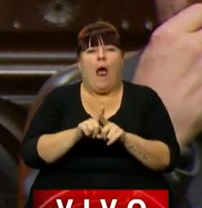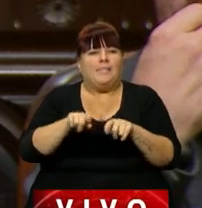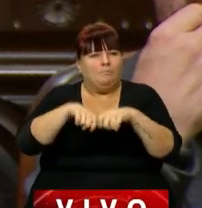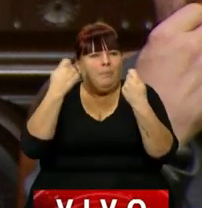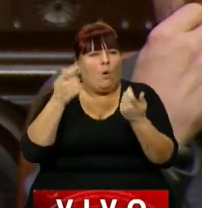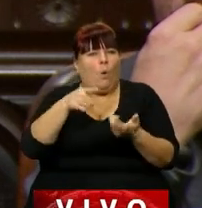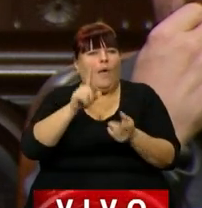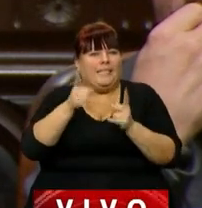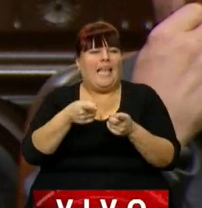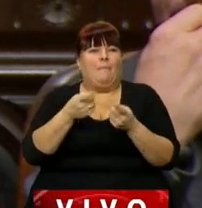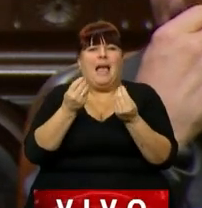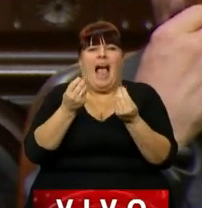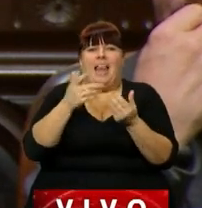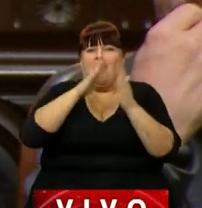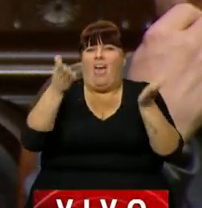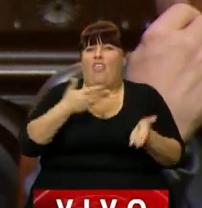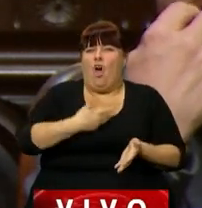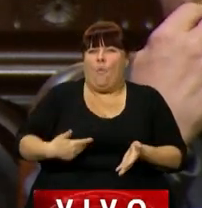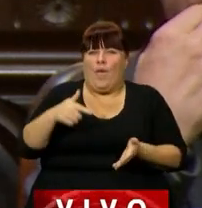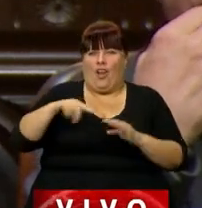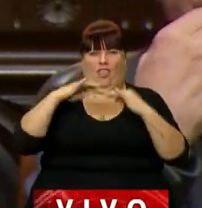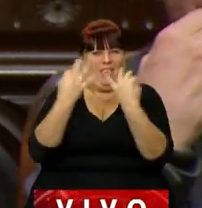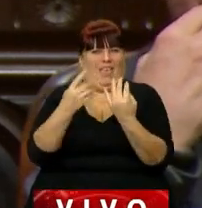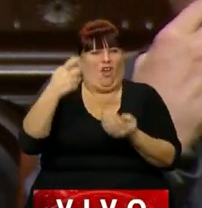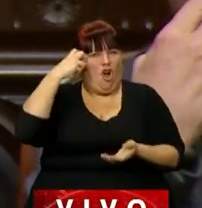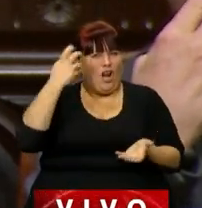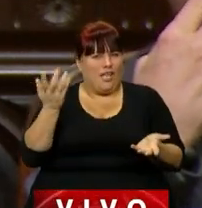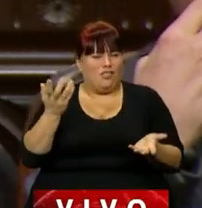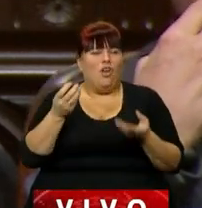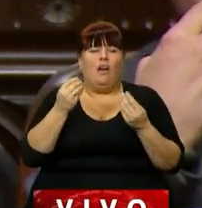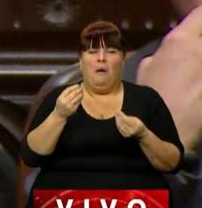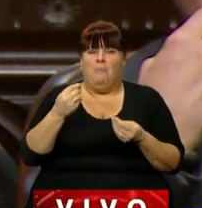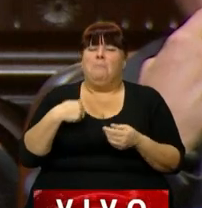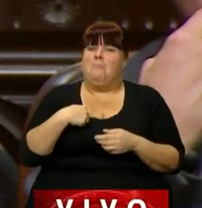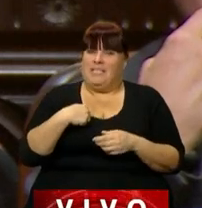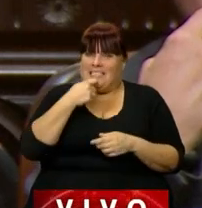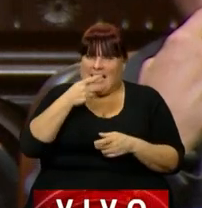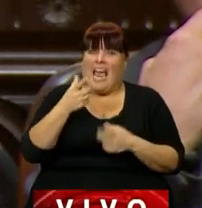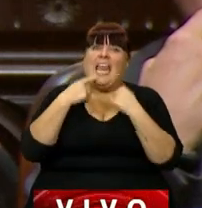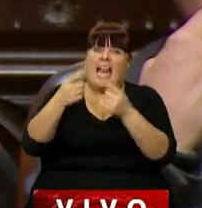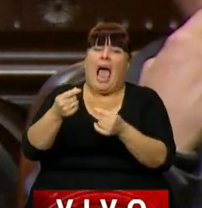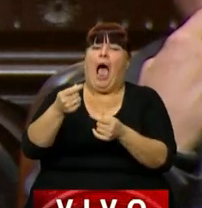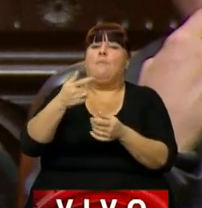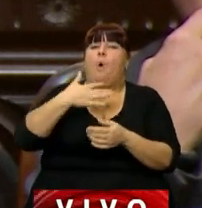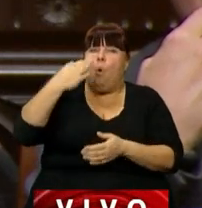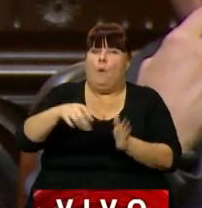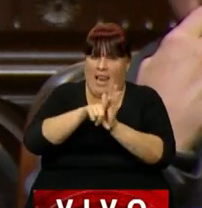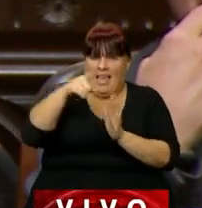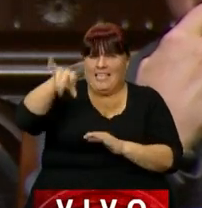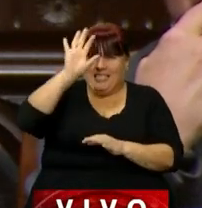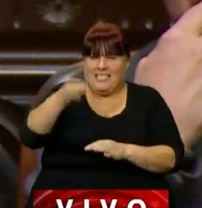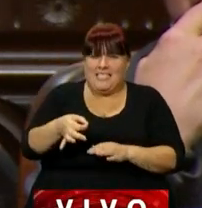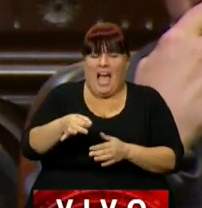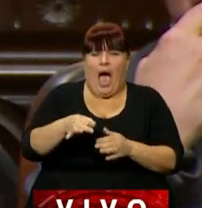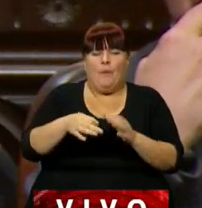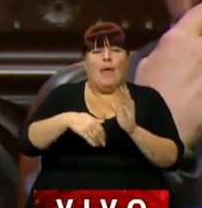perjudica, y sobre todo la calidad institucional de este cuerpo. Porque mal nosotros vamos a exigir que se cumpla la ley, y usted debe saber que la